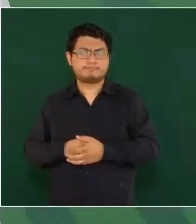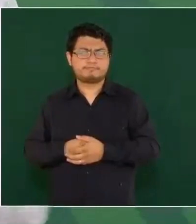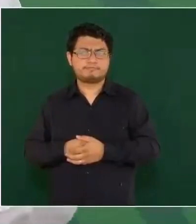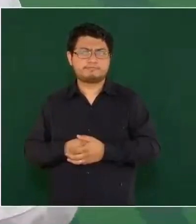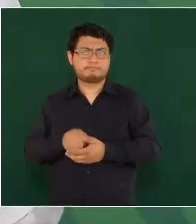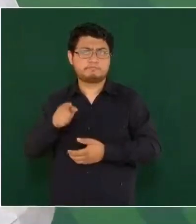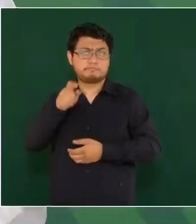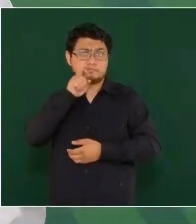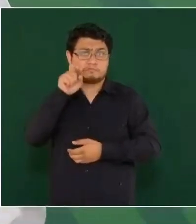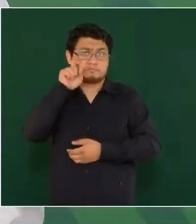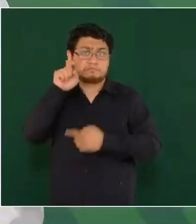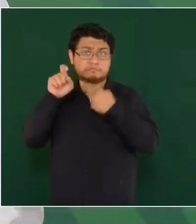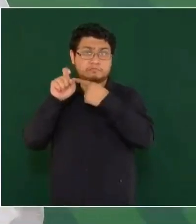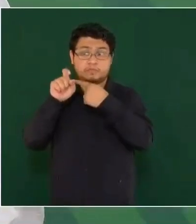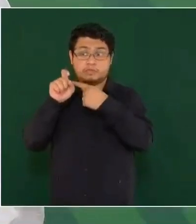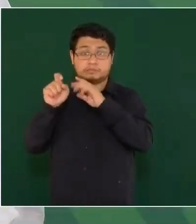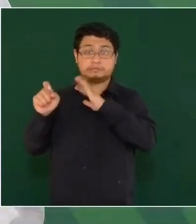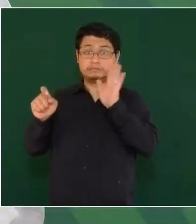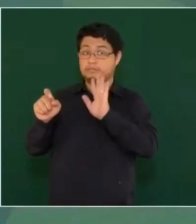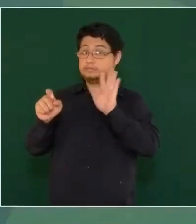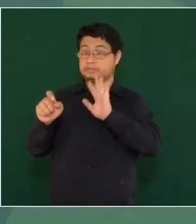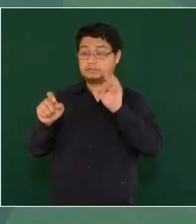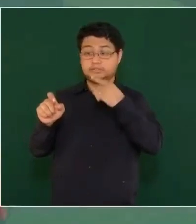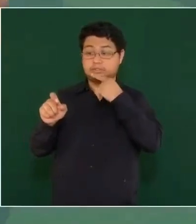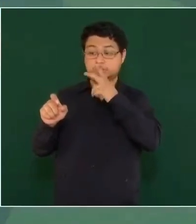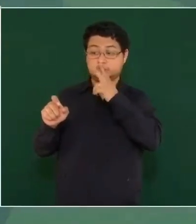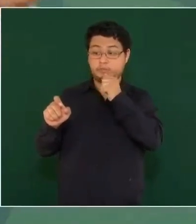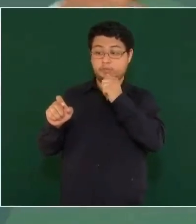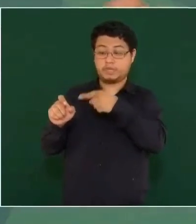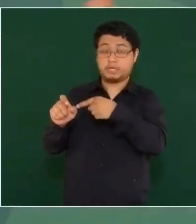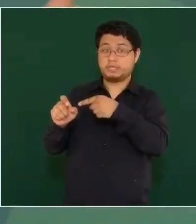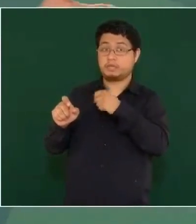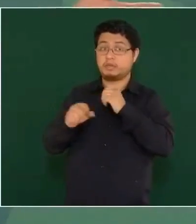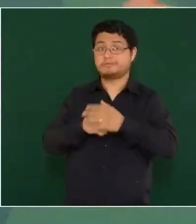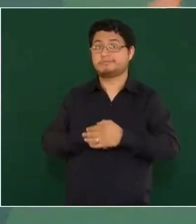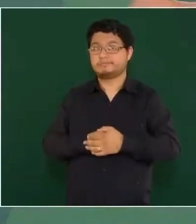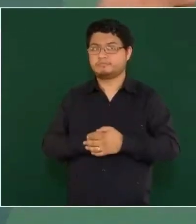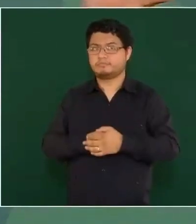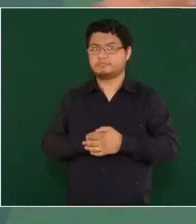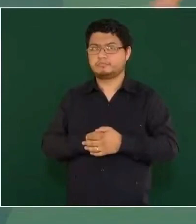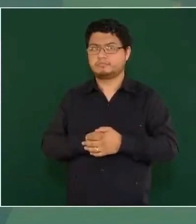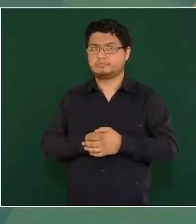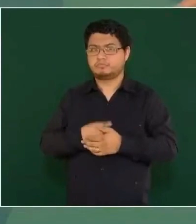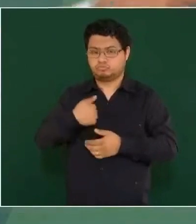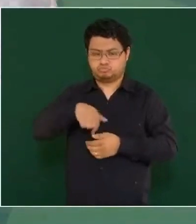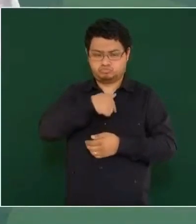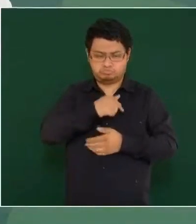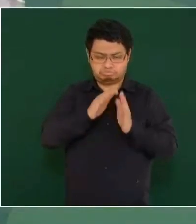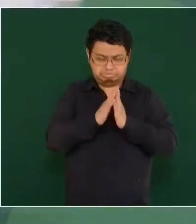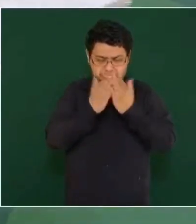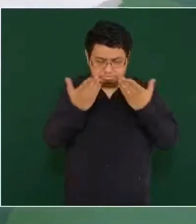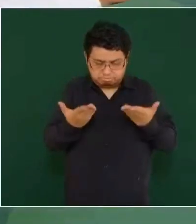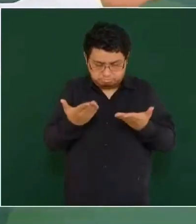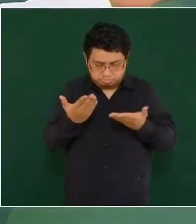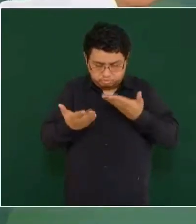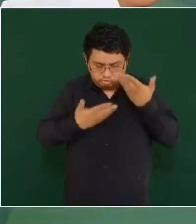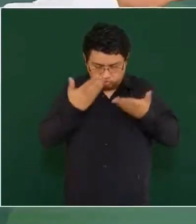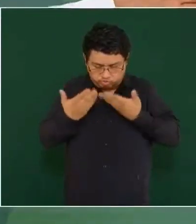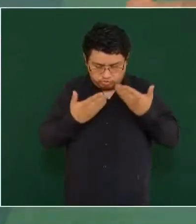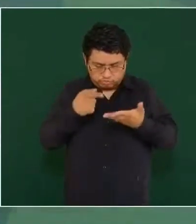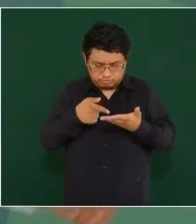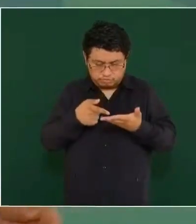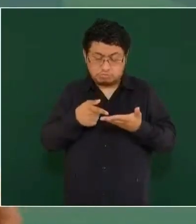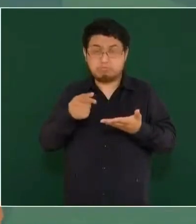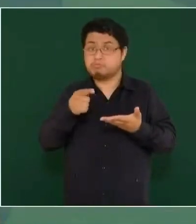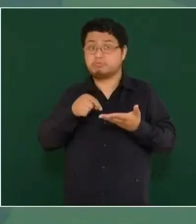lo sexual los libros que nosotros utilizamos para estudiar no